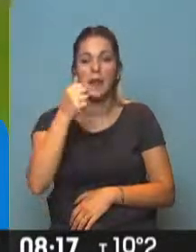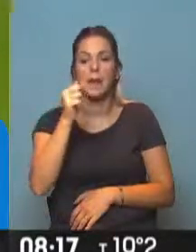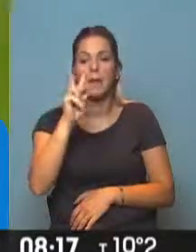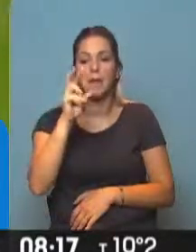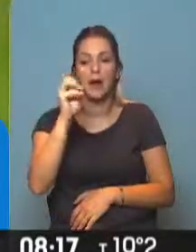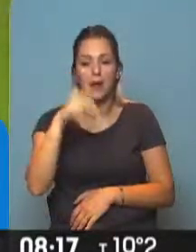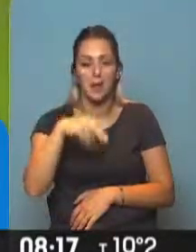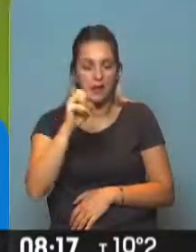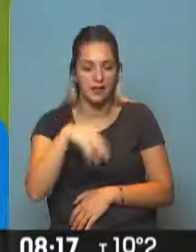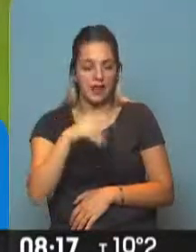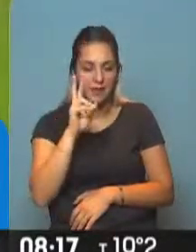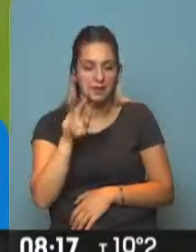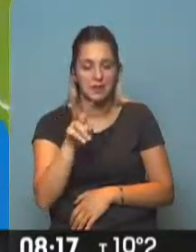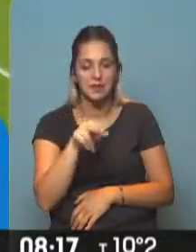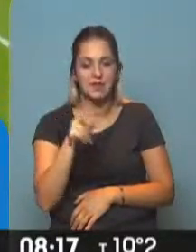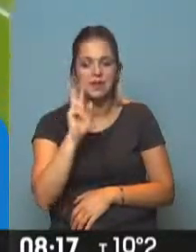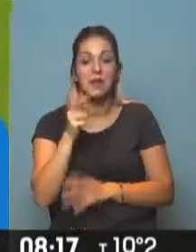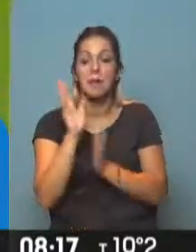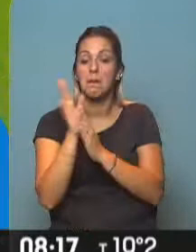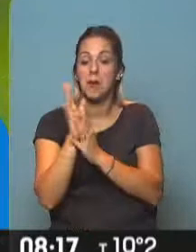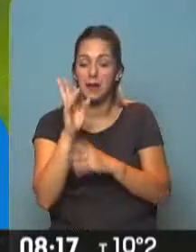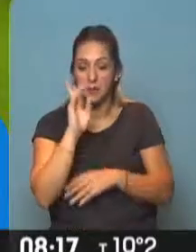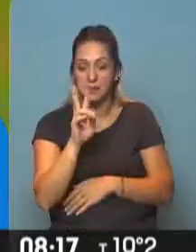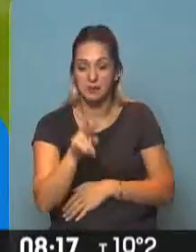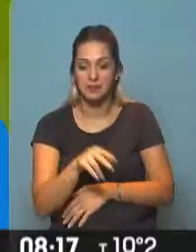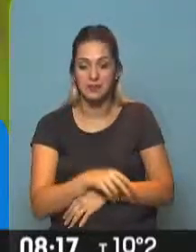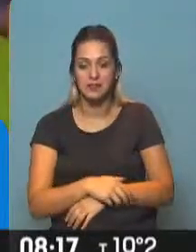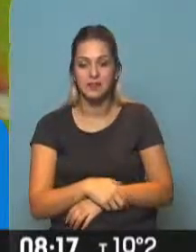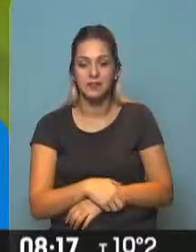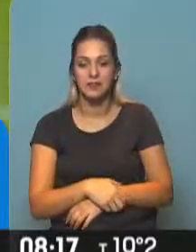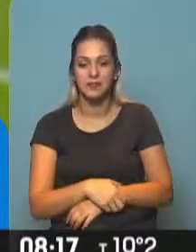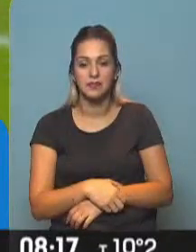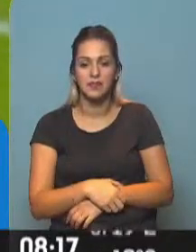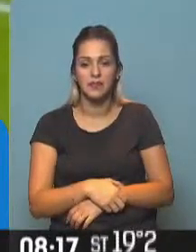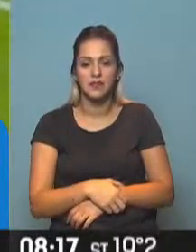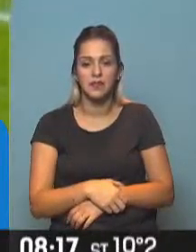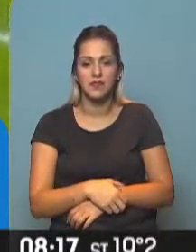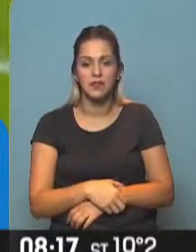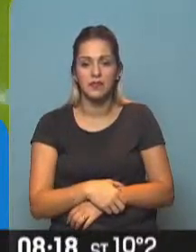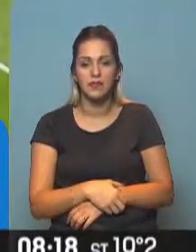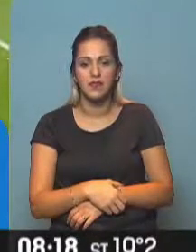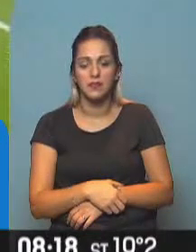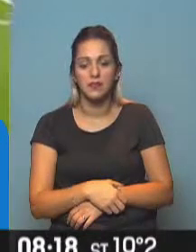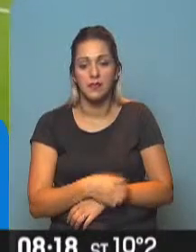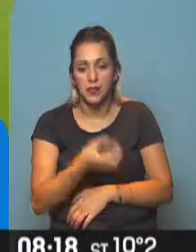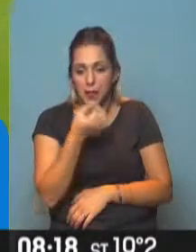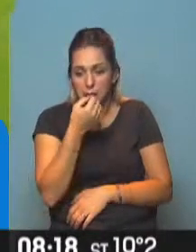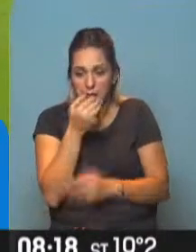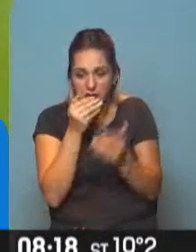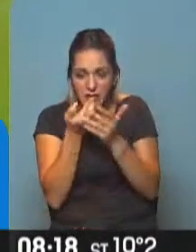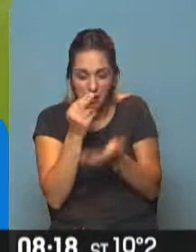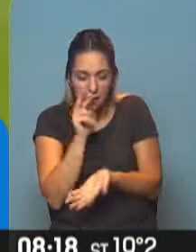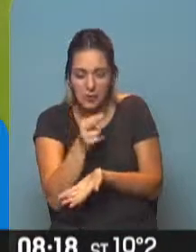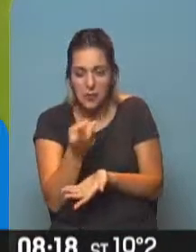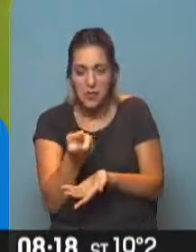golazo del hombre de la cancha. Aquí la mano de Bernardelo. No con validez, el árbitro está muy, pero muy cerca, a metros nada más. Pecho y